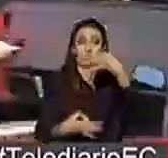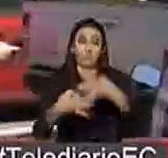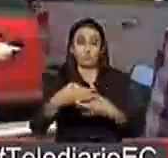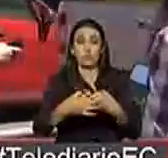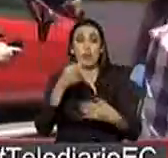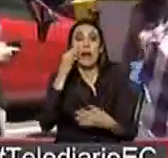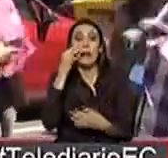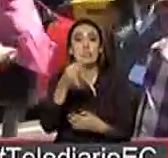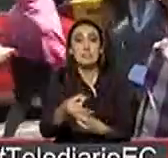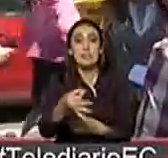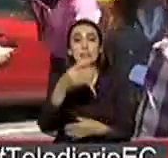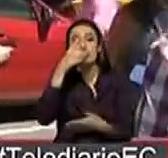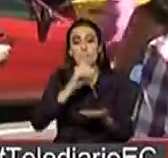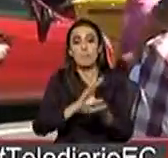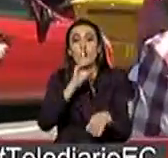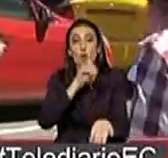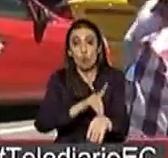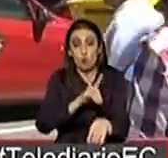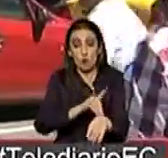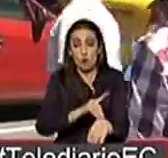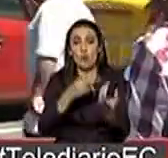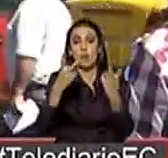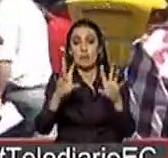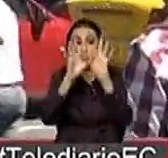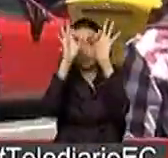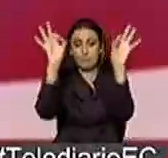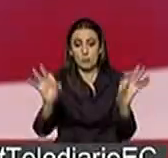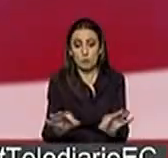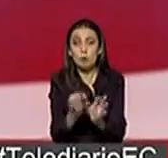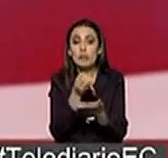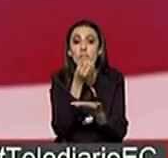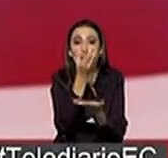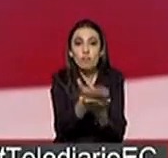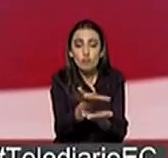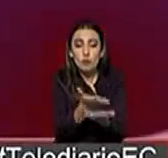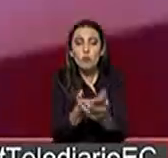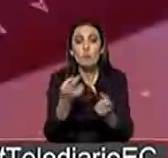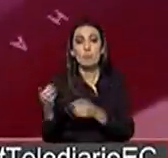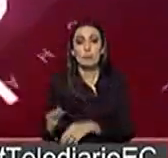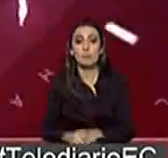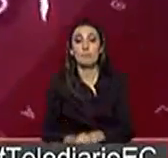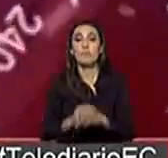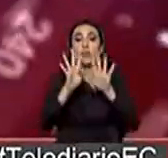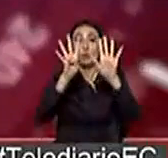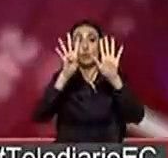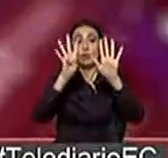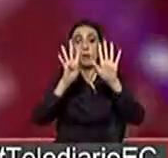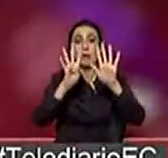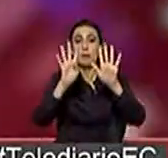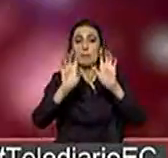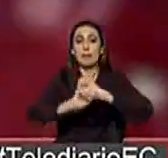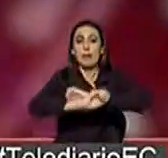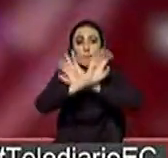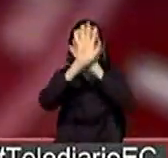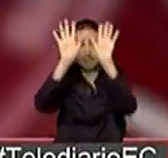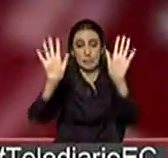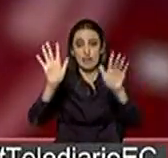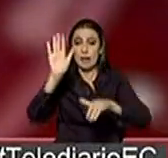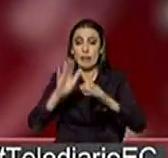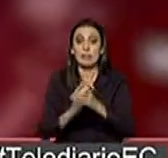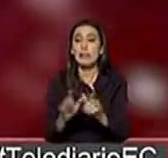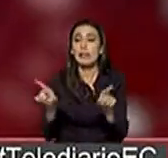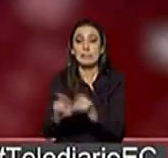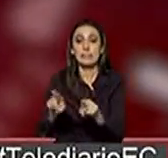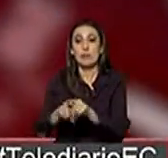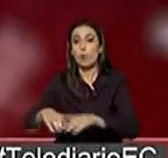médico elaboración del parte policial y fotografías y a las 9 y 42 de la mañana la fiscalía informó que junto